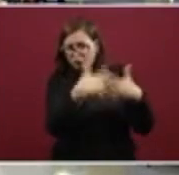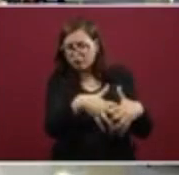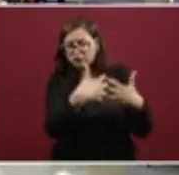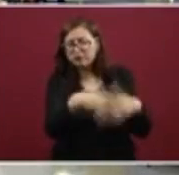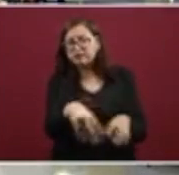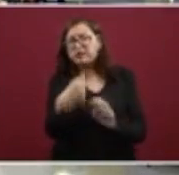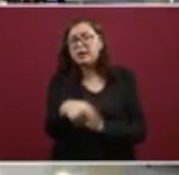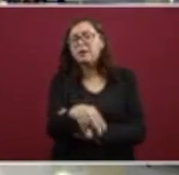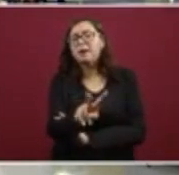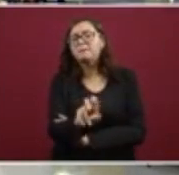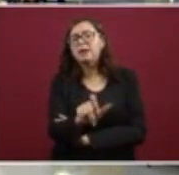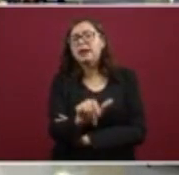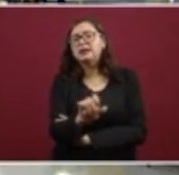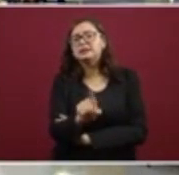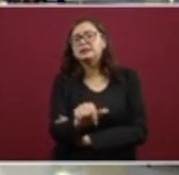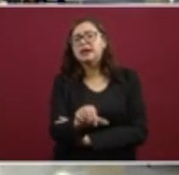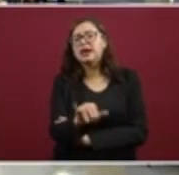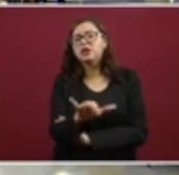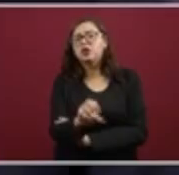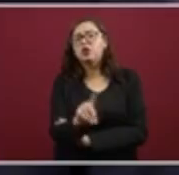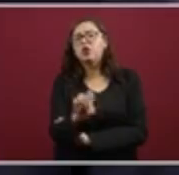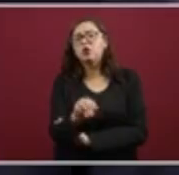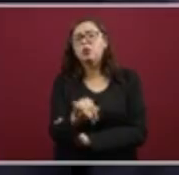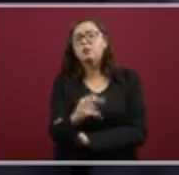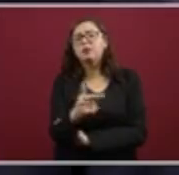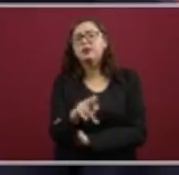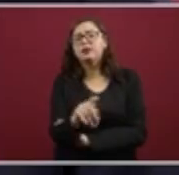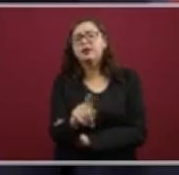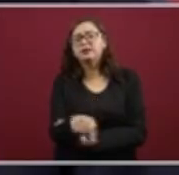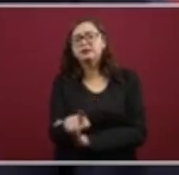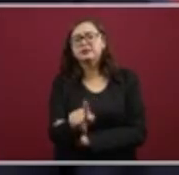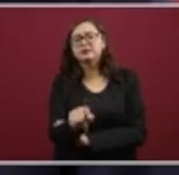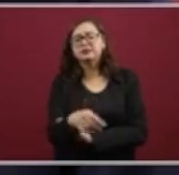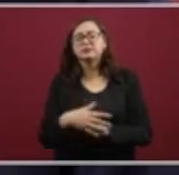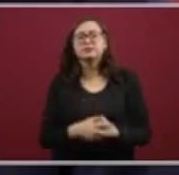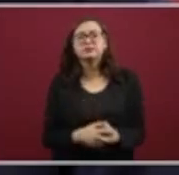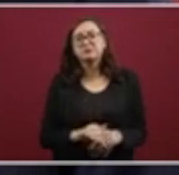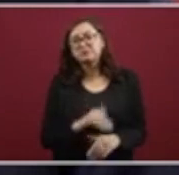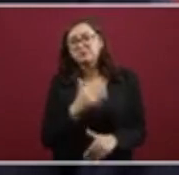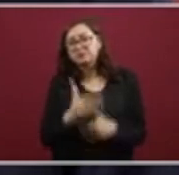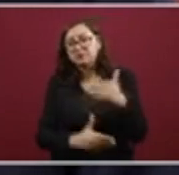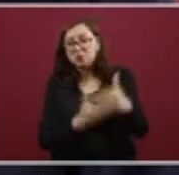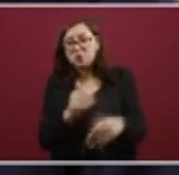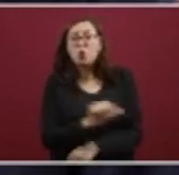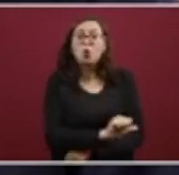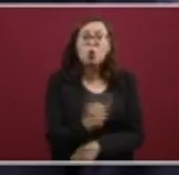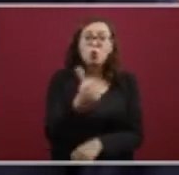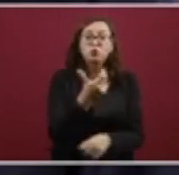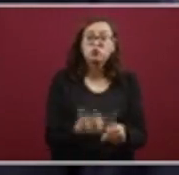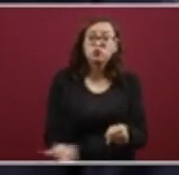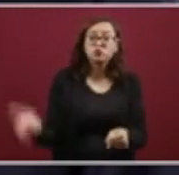Belisario Domínguez. Al poco tiempo construyeron un hospital